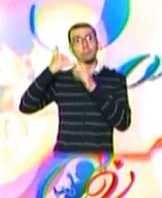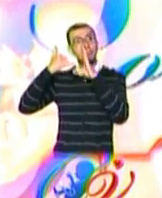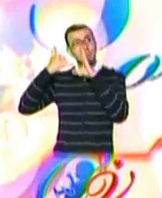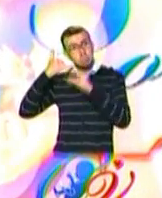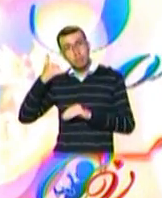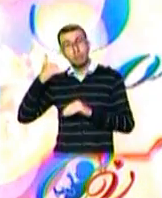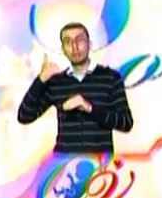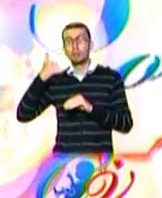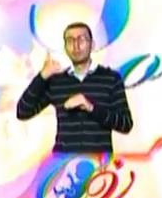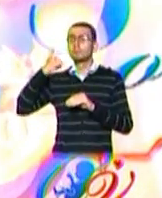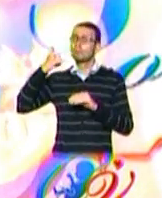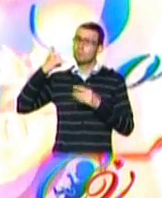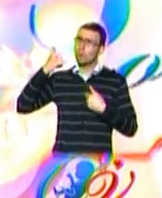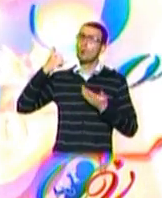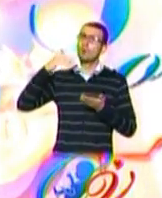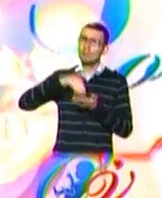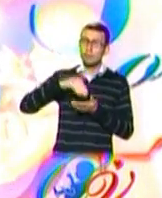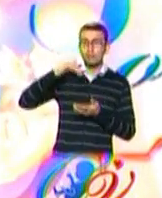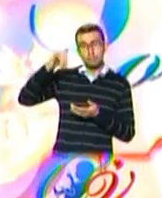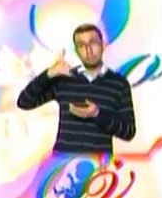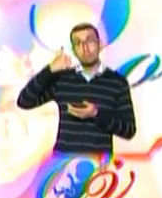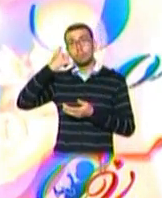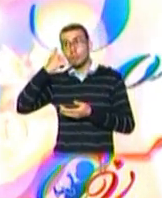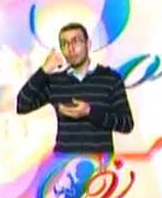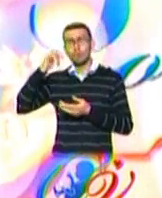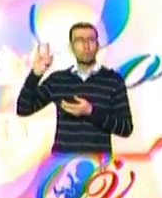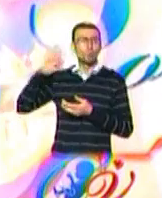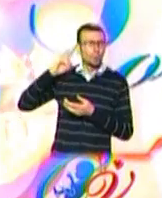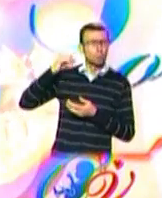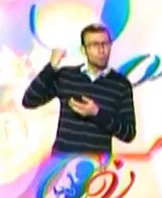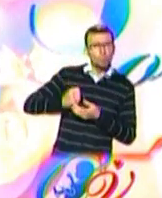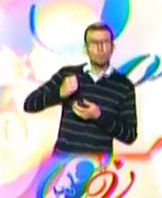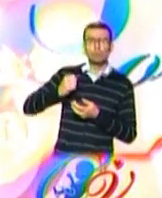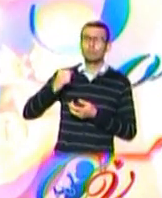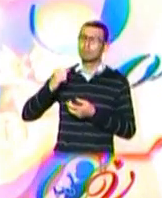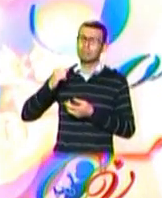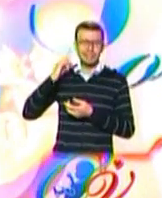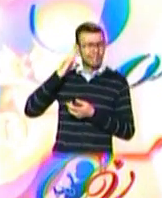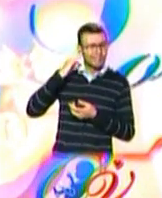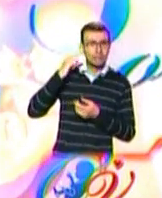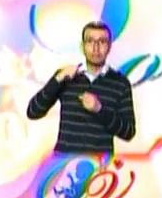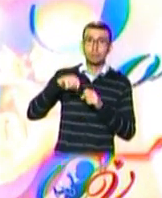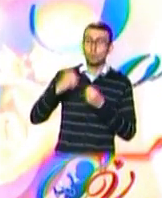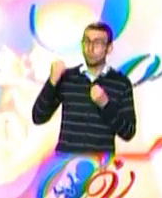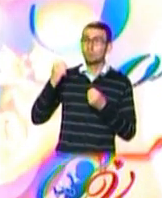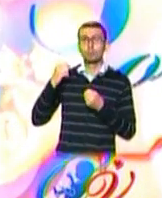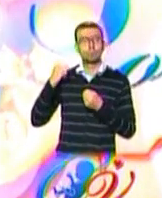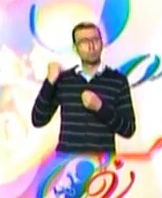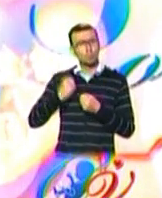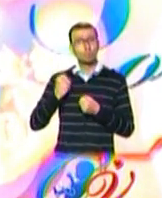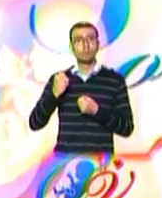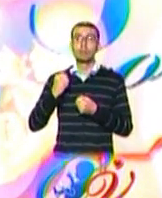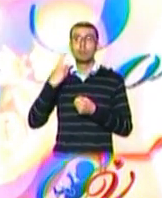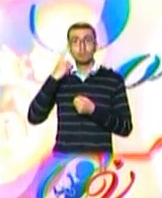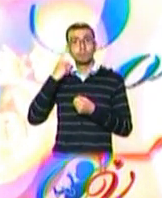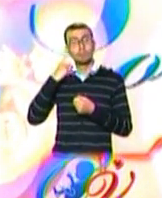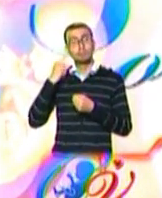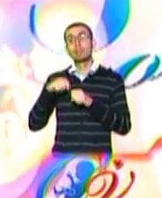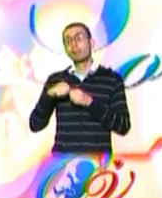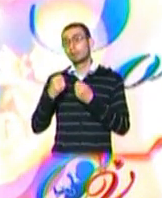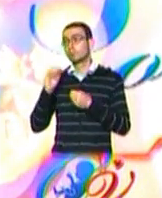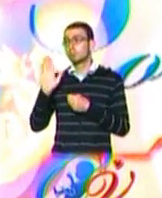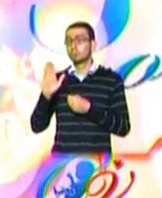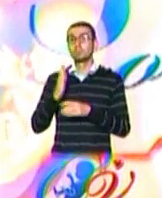estaba contestando, y entonces volvió y timbró muy duro, me sacudió que casi me tumba, y ya quedé con este